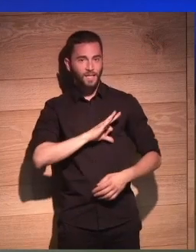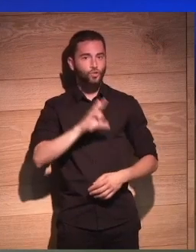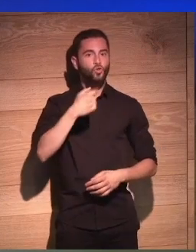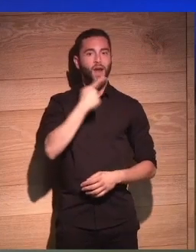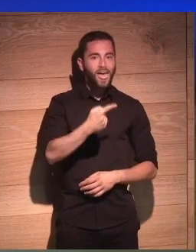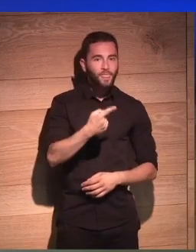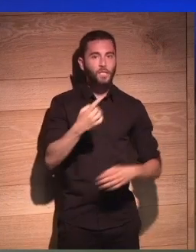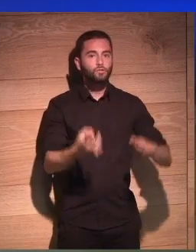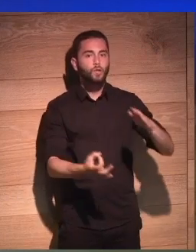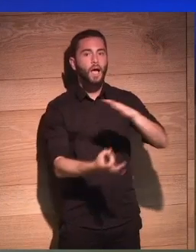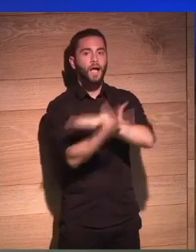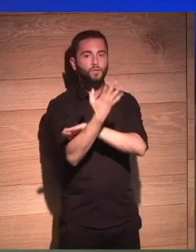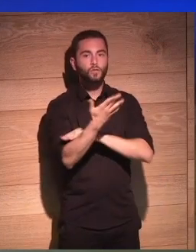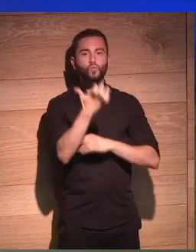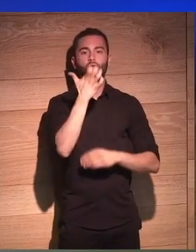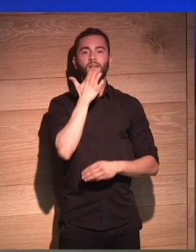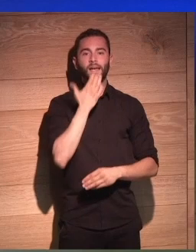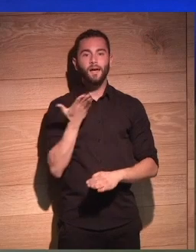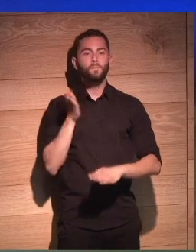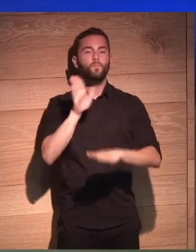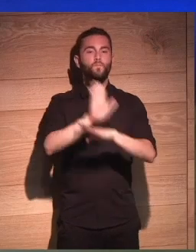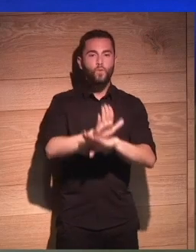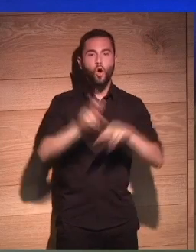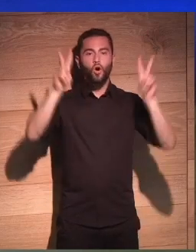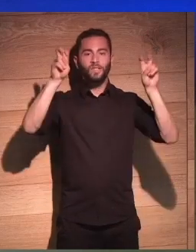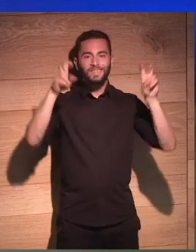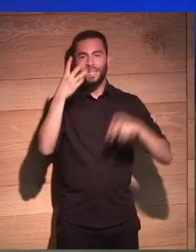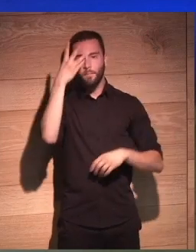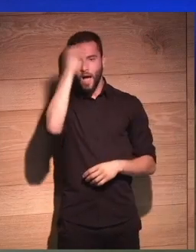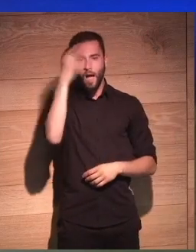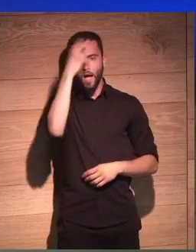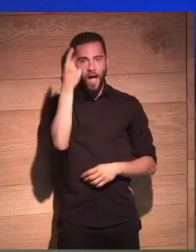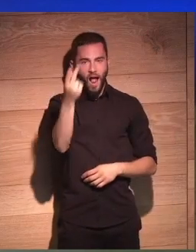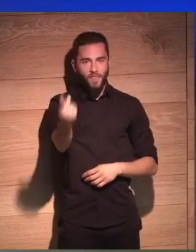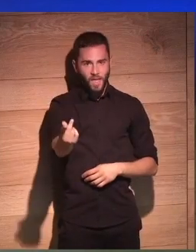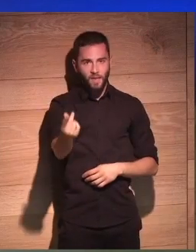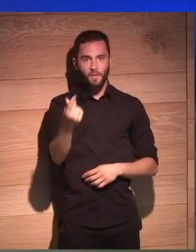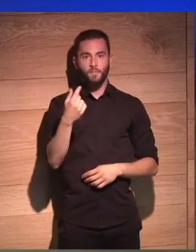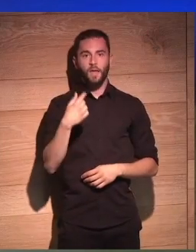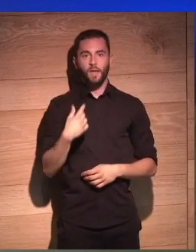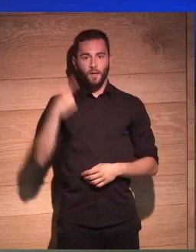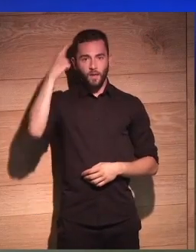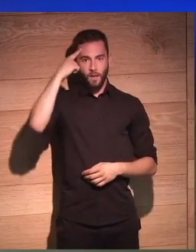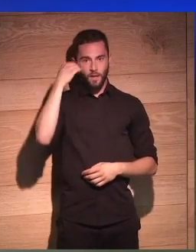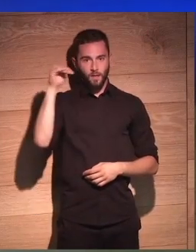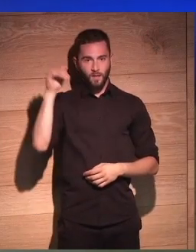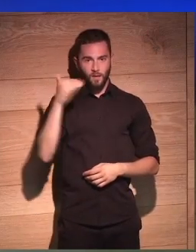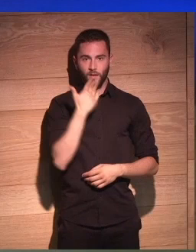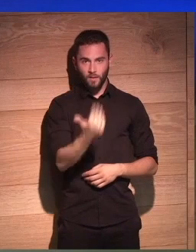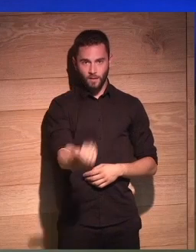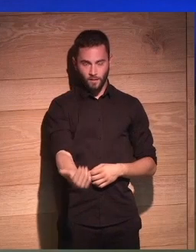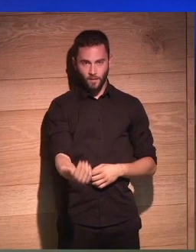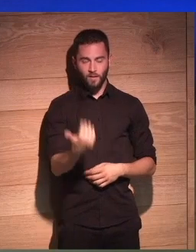que poner un ejemplo, y es el tema del Alzheimer, que en el tema del deterioro cognitivo, pues